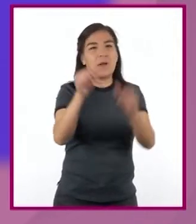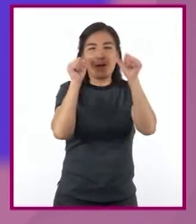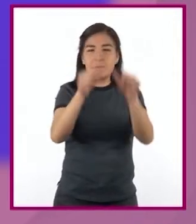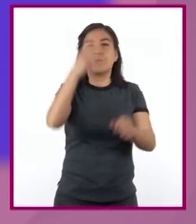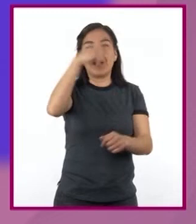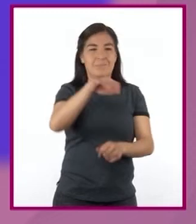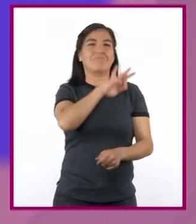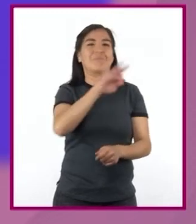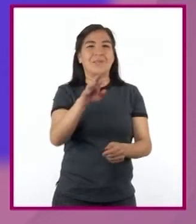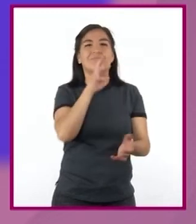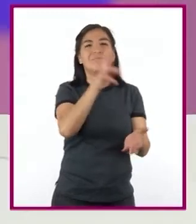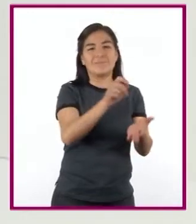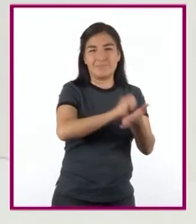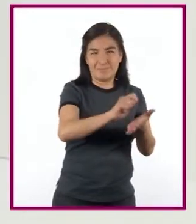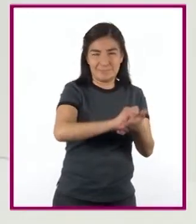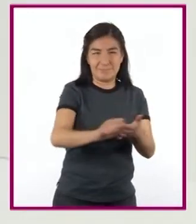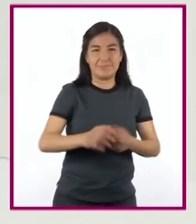responder.